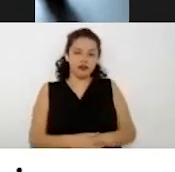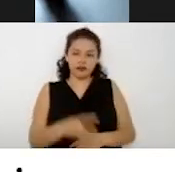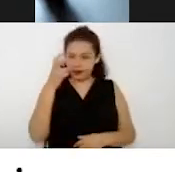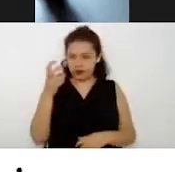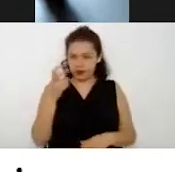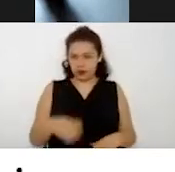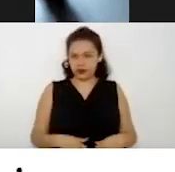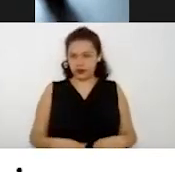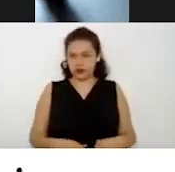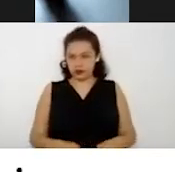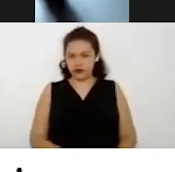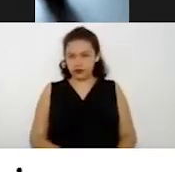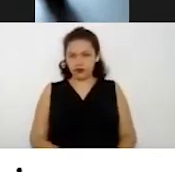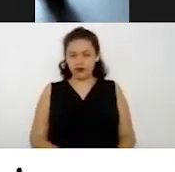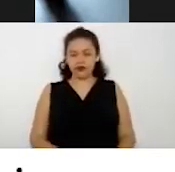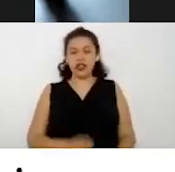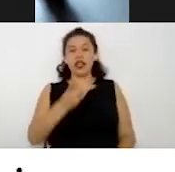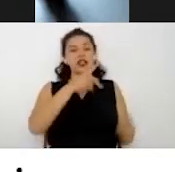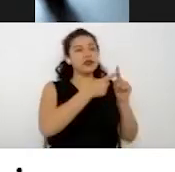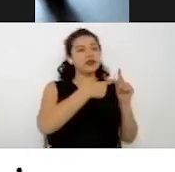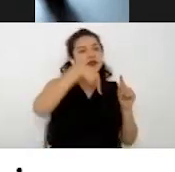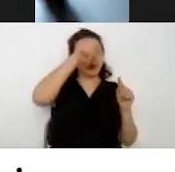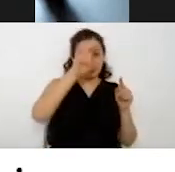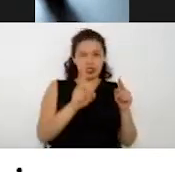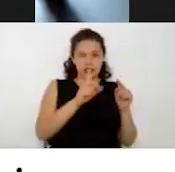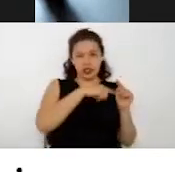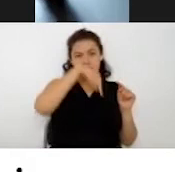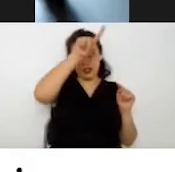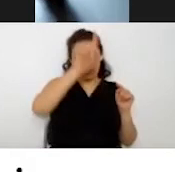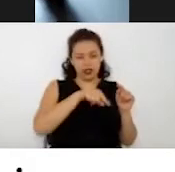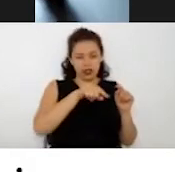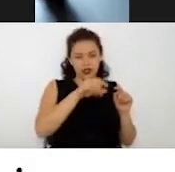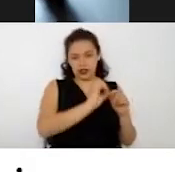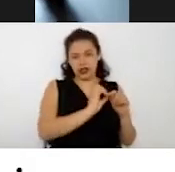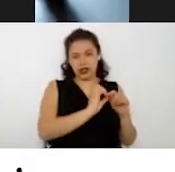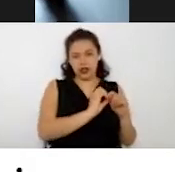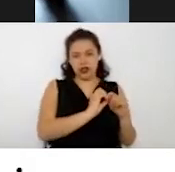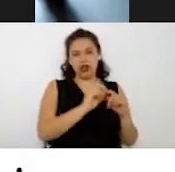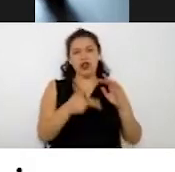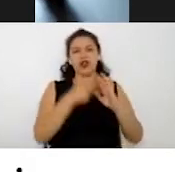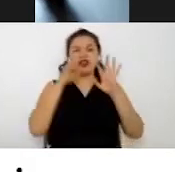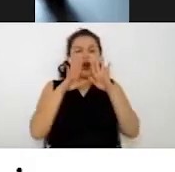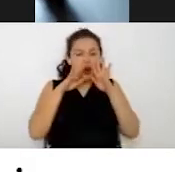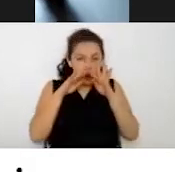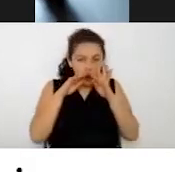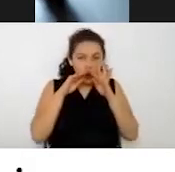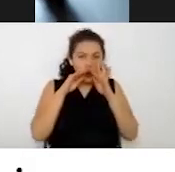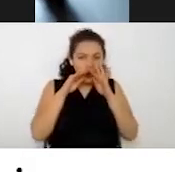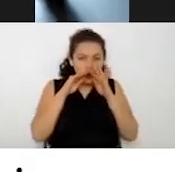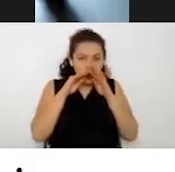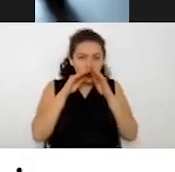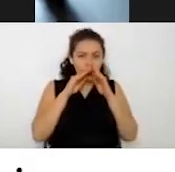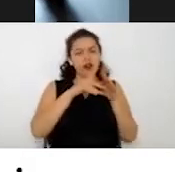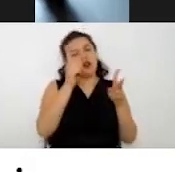Exactamente. Ese pico al que llegamos de 30 regresaba a 0. ¿Por qué? Porque entraban las 2 ventilaciones. Entonces volvíamos